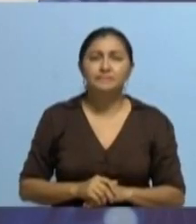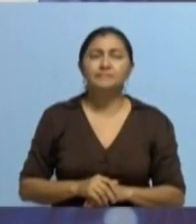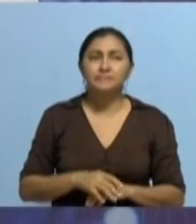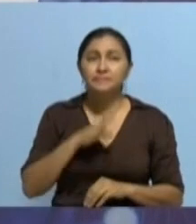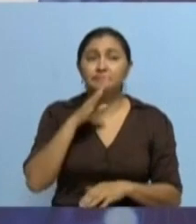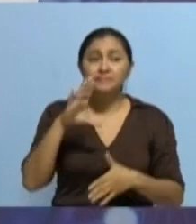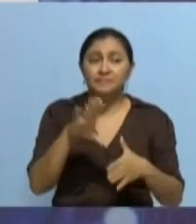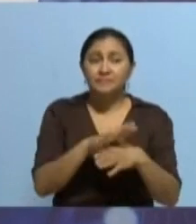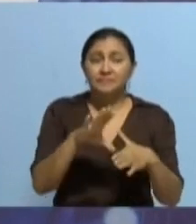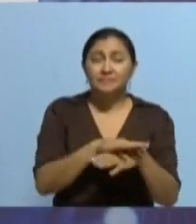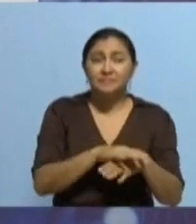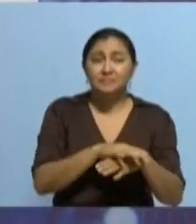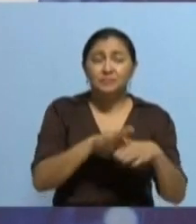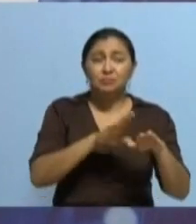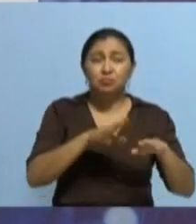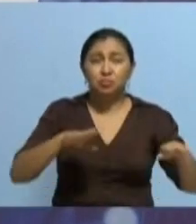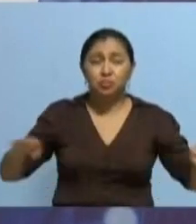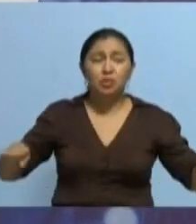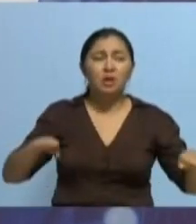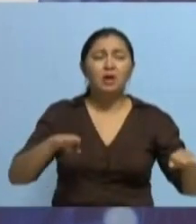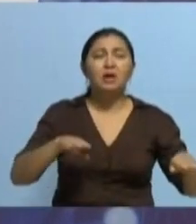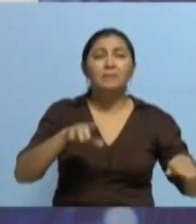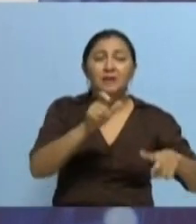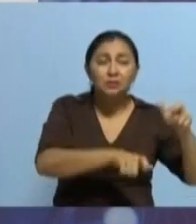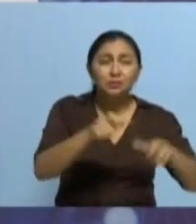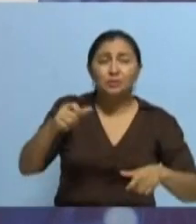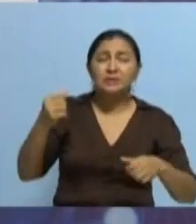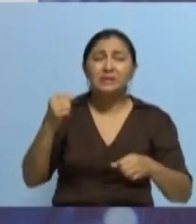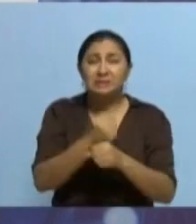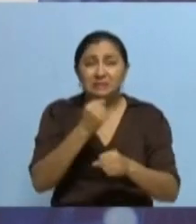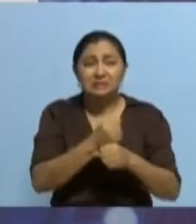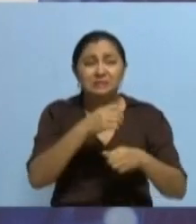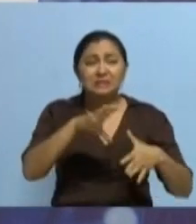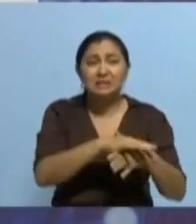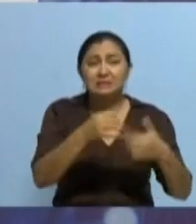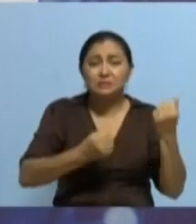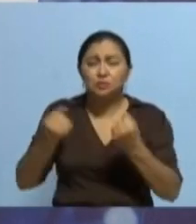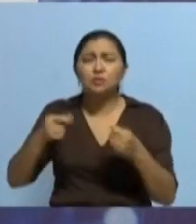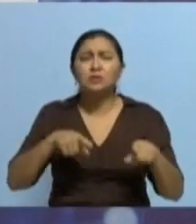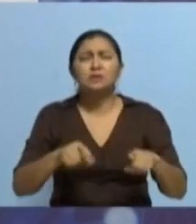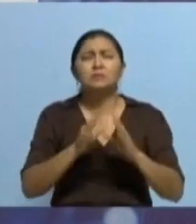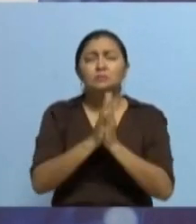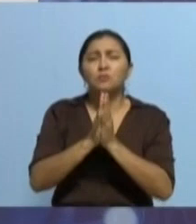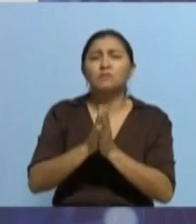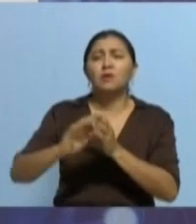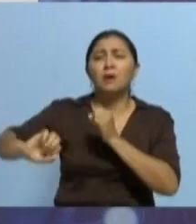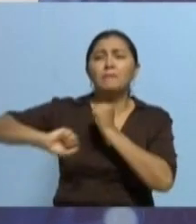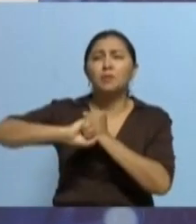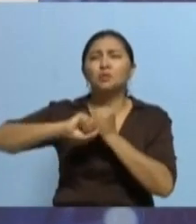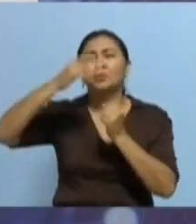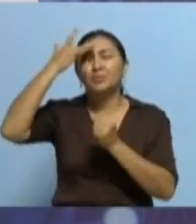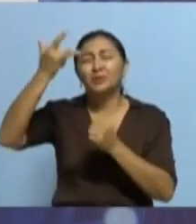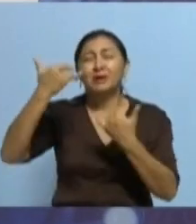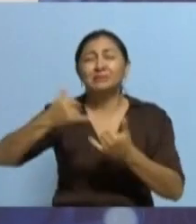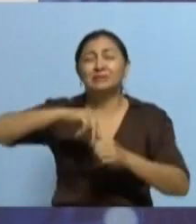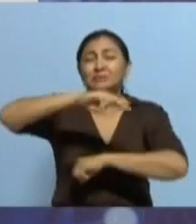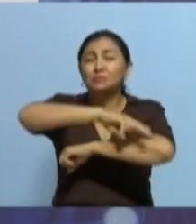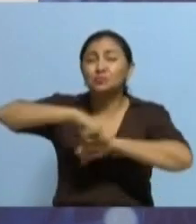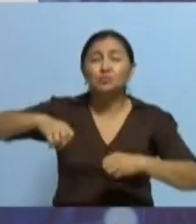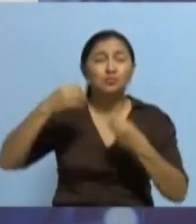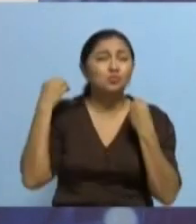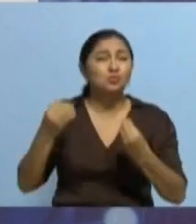taxistas en Barranquilla exige mayor protección debido a los constantes robos y más en esta temporada de carnaval. Jorge Guerrero, presidente de Cincho